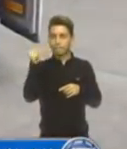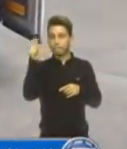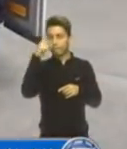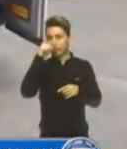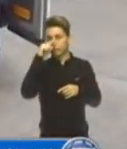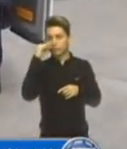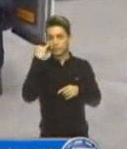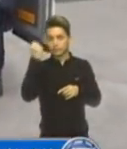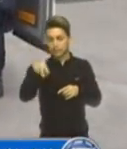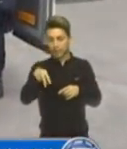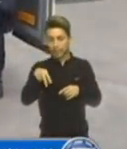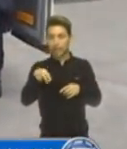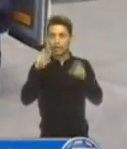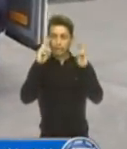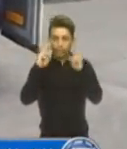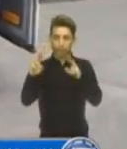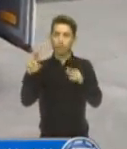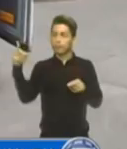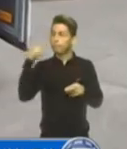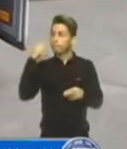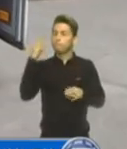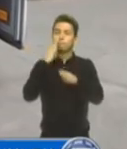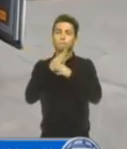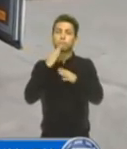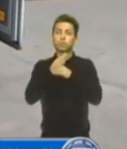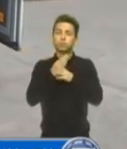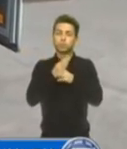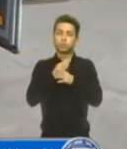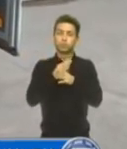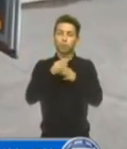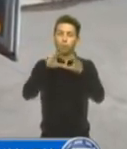de un bus Pullman con placas comerciales